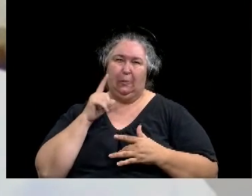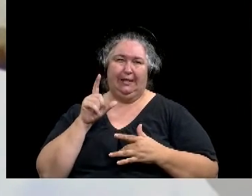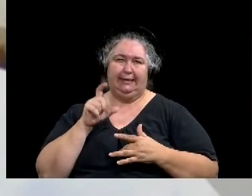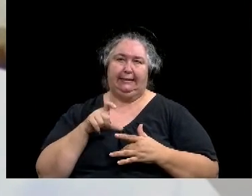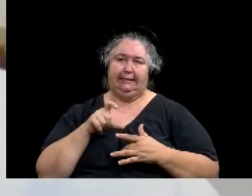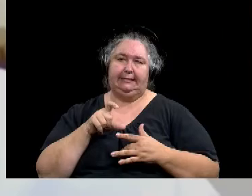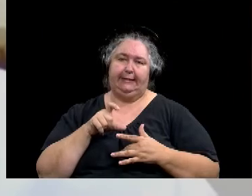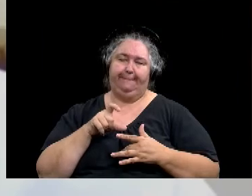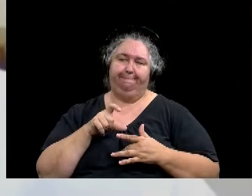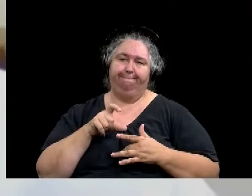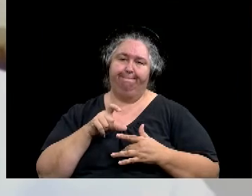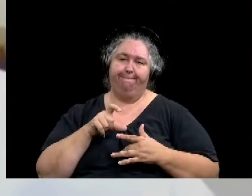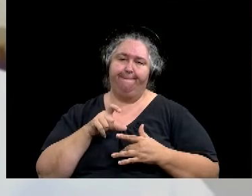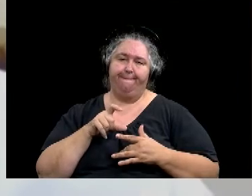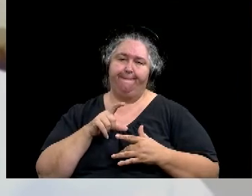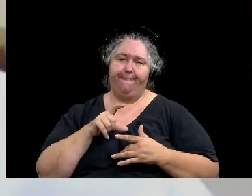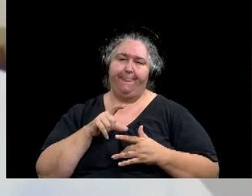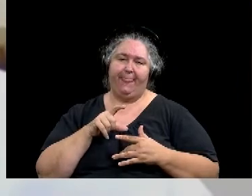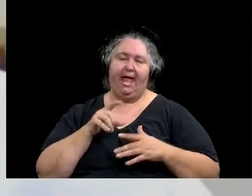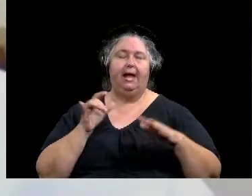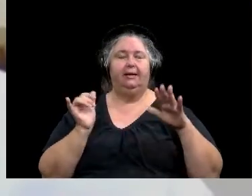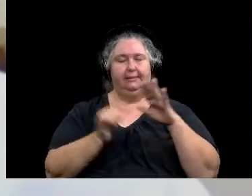para que ustedes